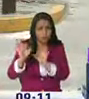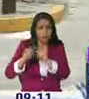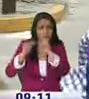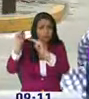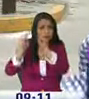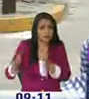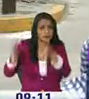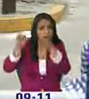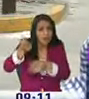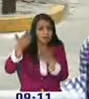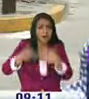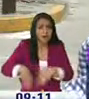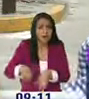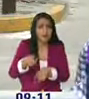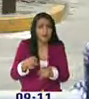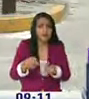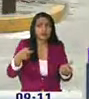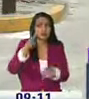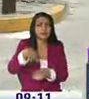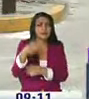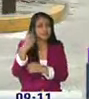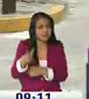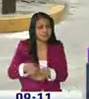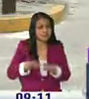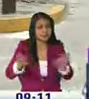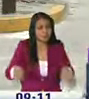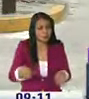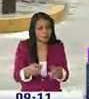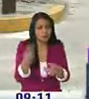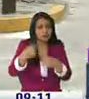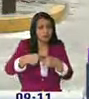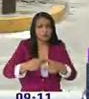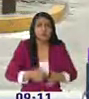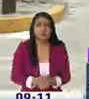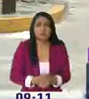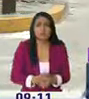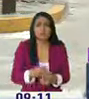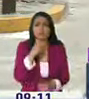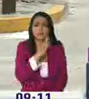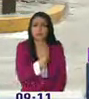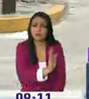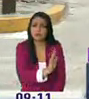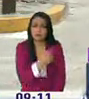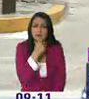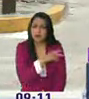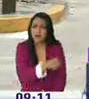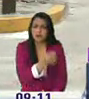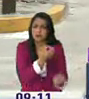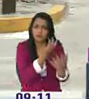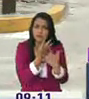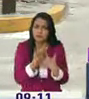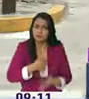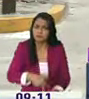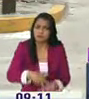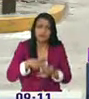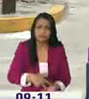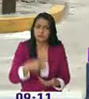ese edificio y viene siendo ocupado desde el 2016 por los estudiantes. De tal forma que desmiento totalmente y